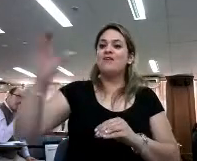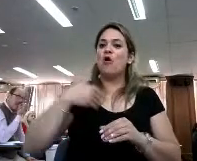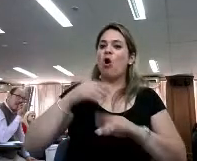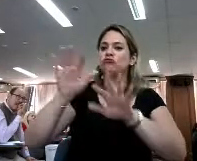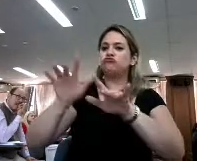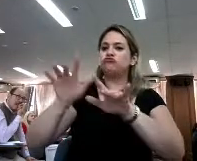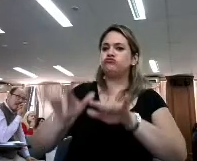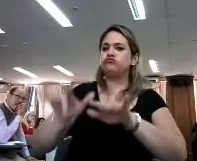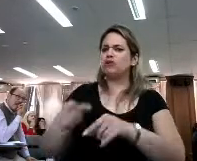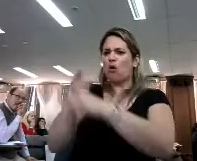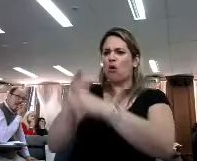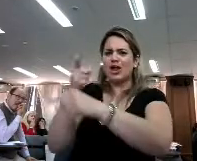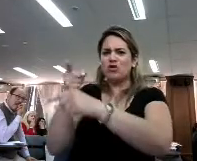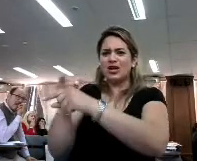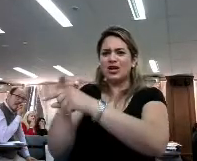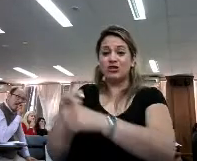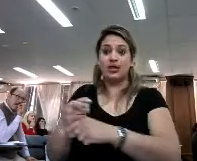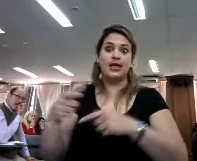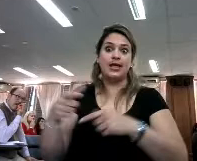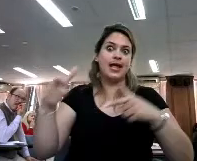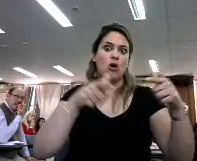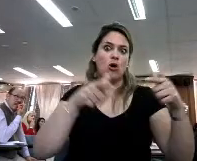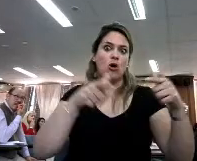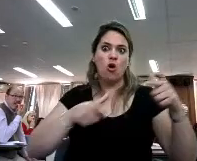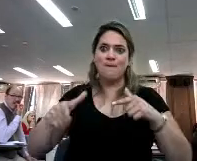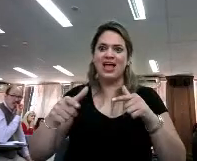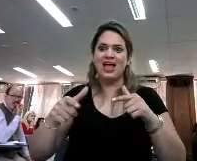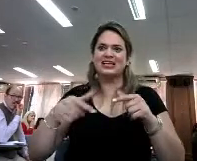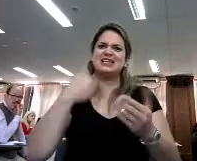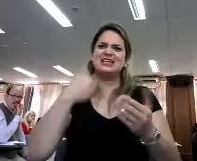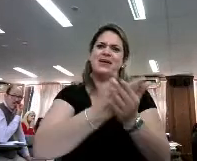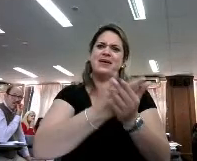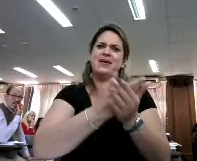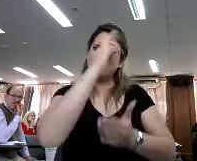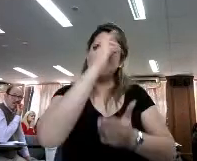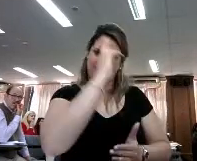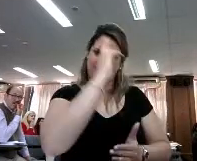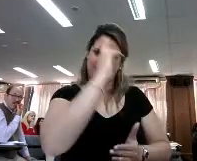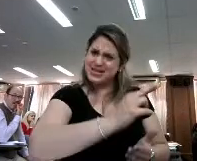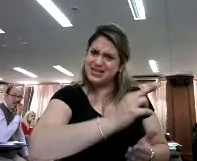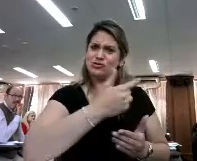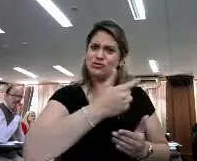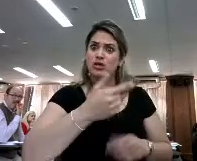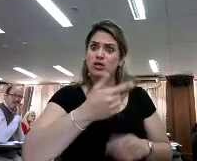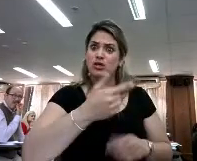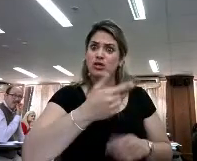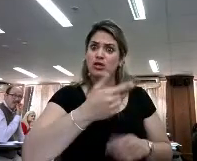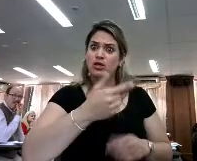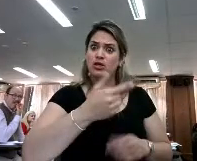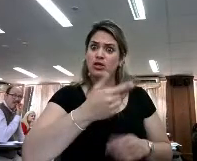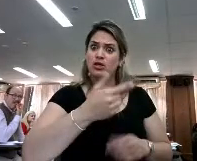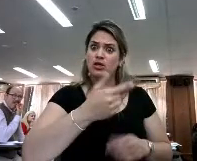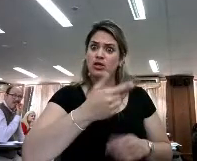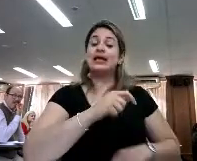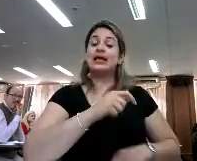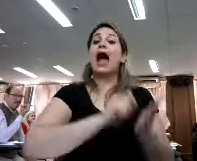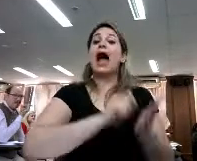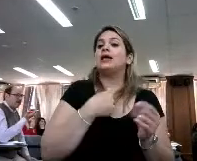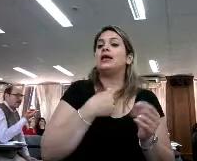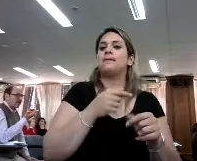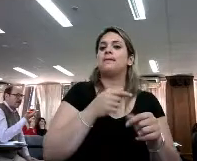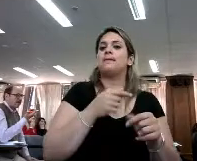de acusación en Colombia, utilizar una obra sin autorización del autor puede dar pena privativa de la